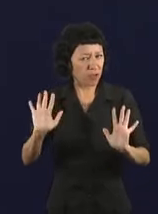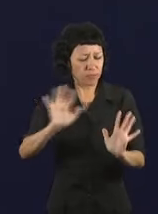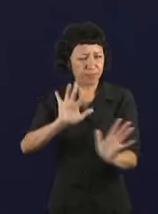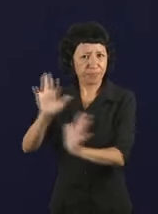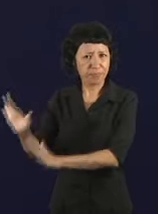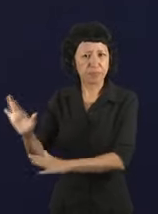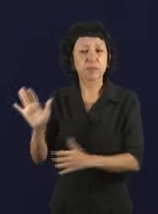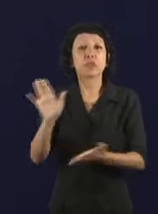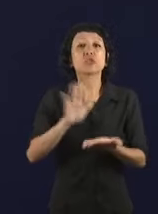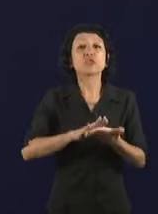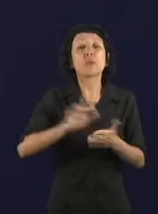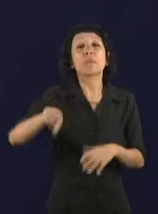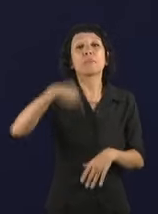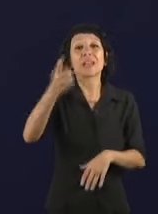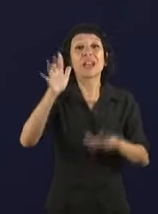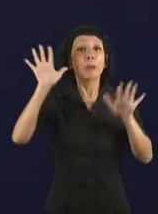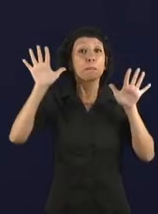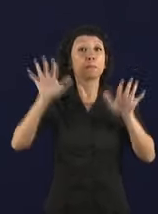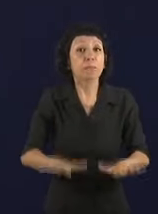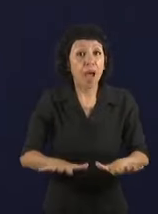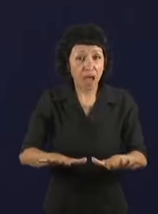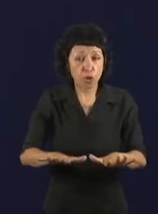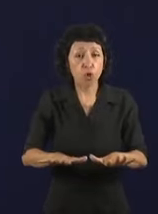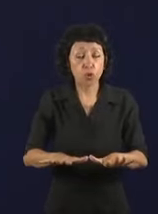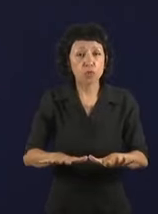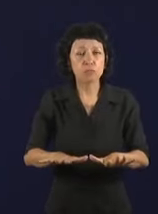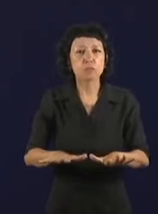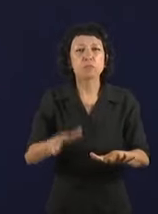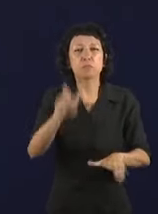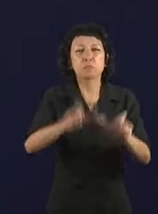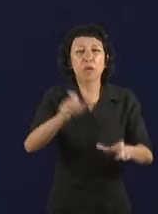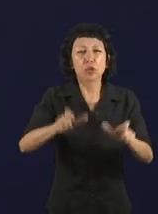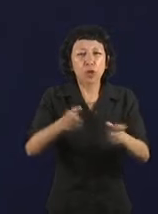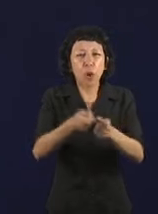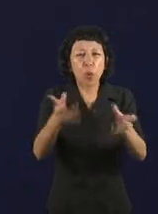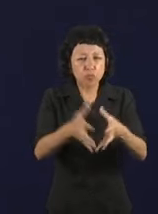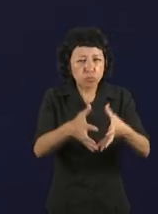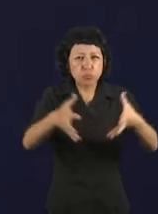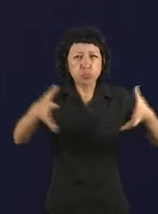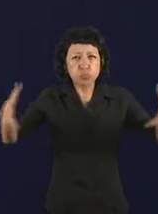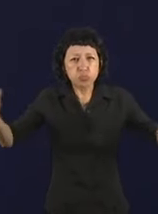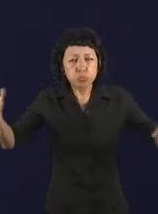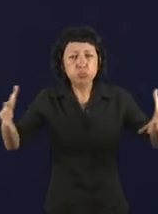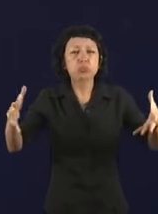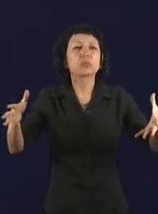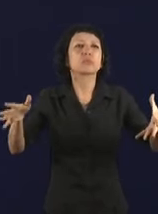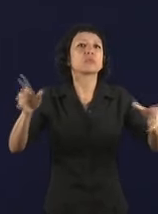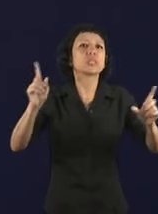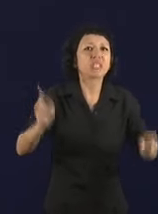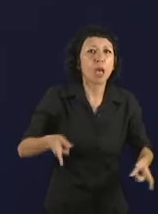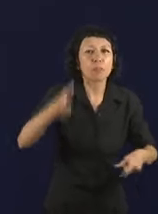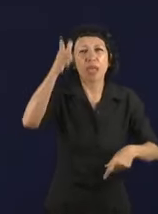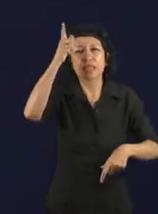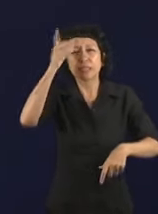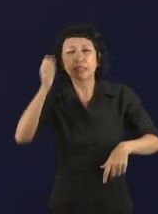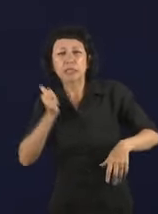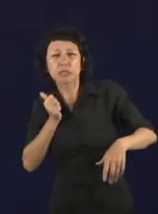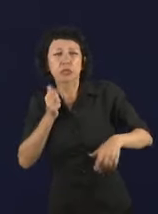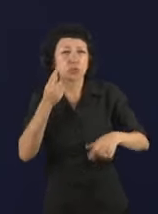del paro de mañana en términos de magnitudes y en términos de eh los operativos de acuerdo a lo que